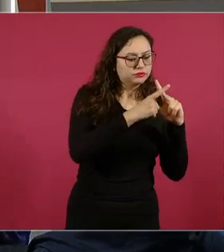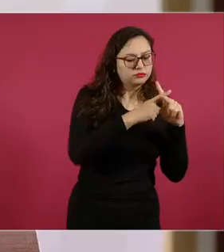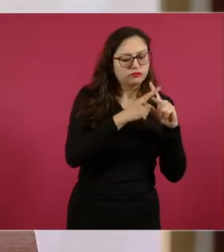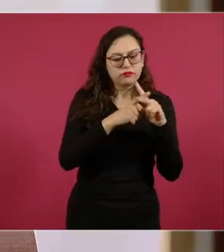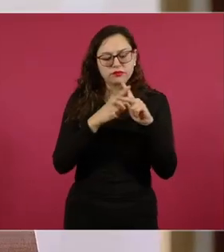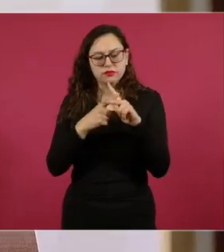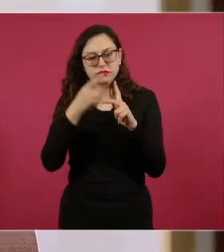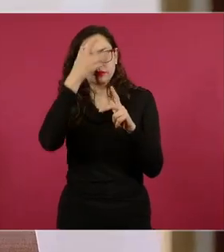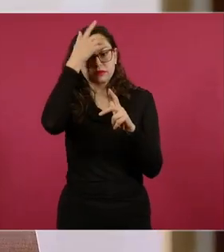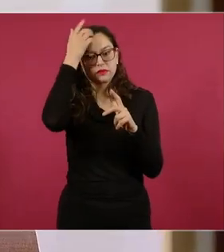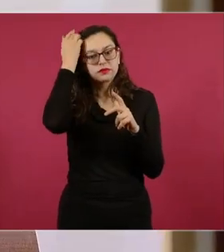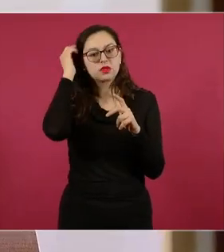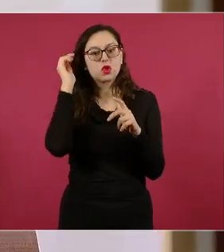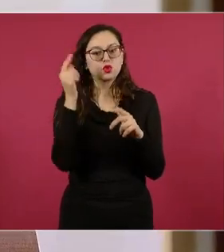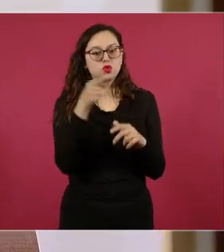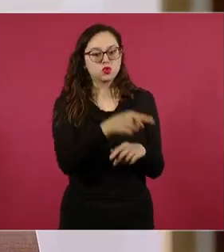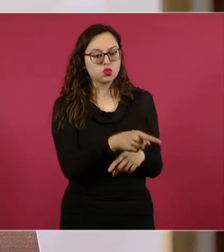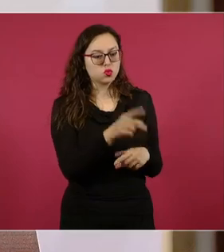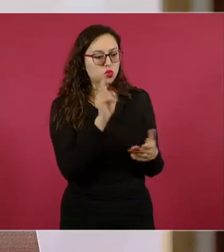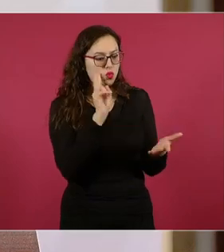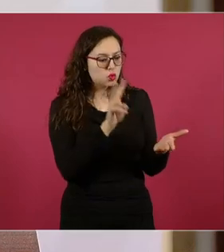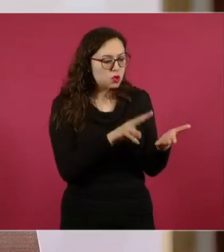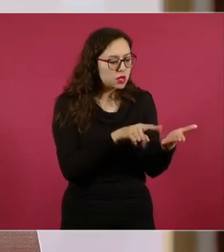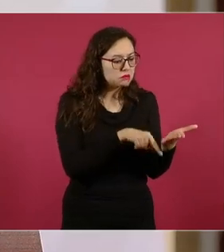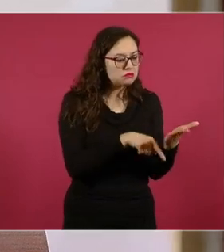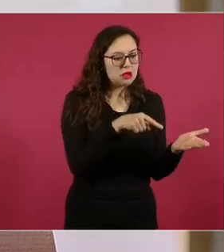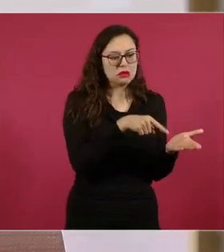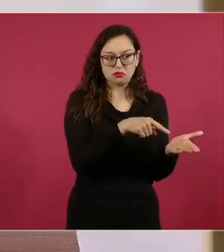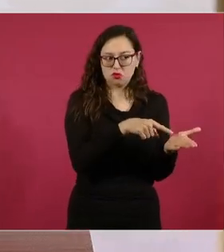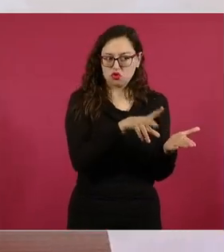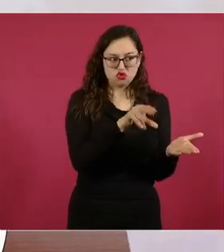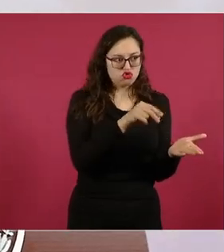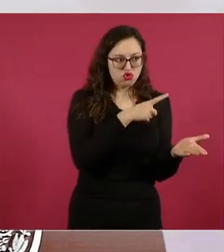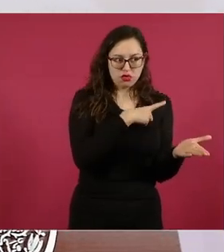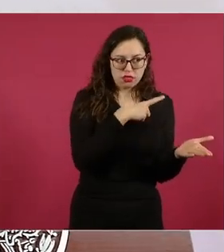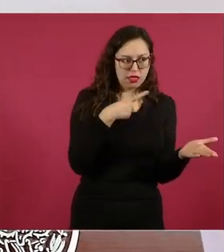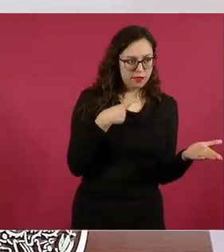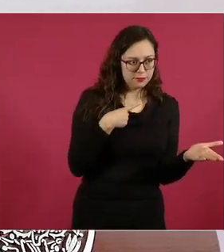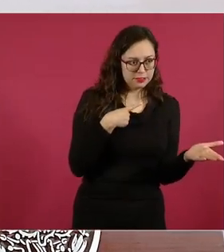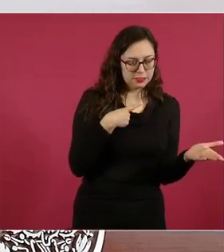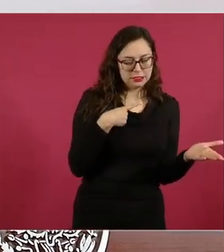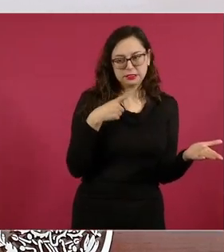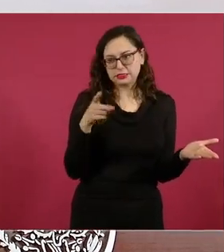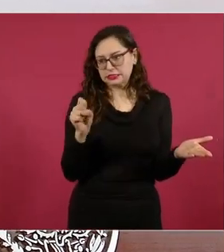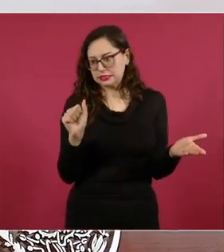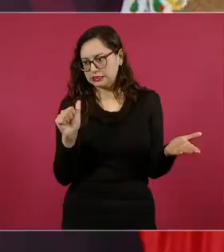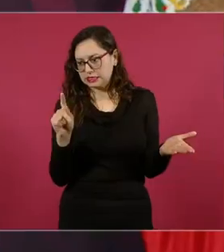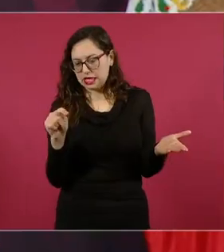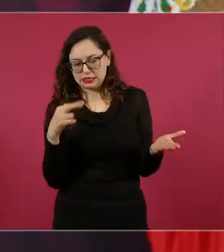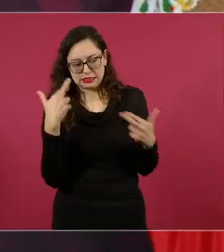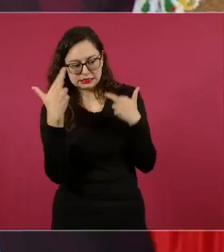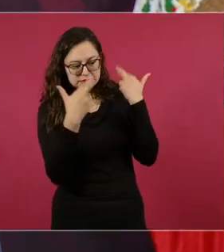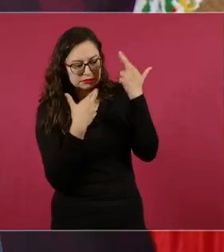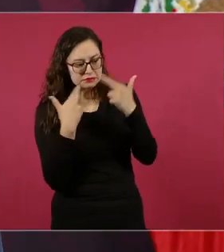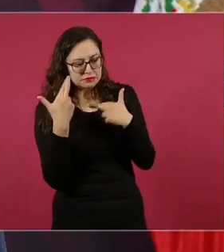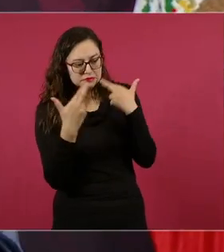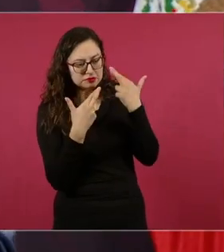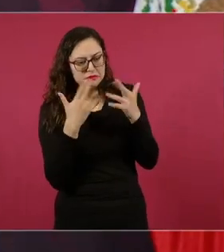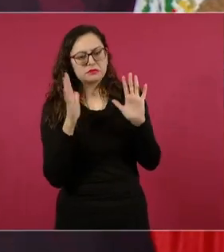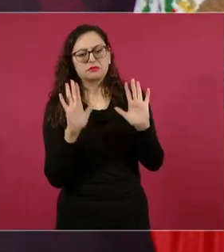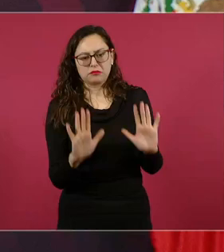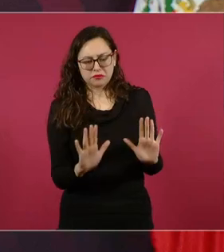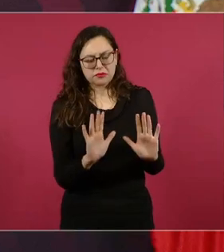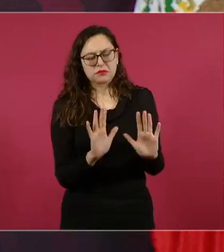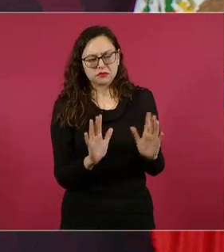según tu criterio y así lo considere el SAT, es